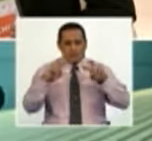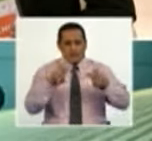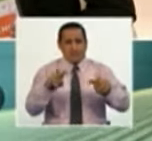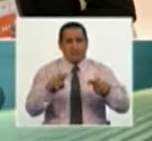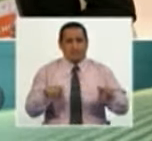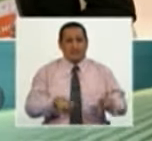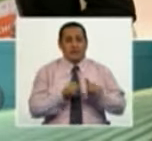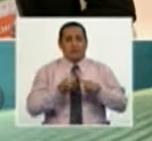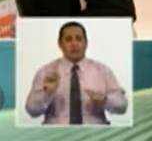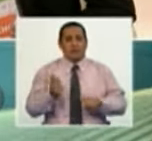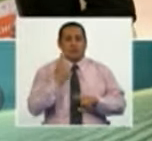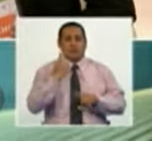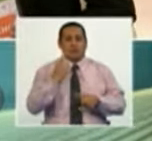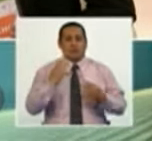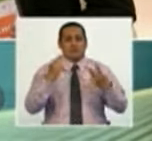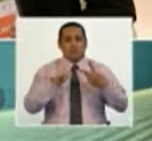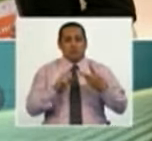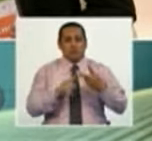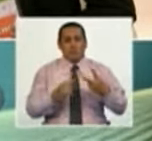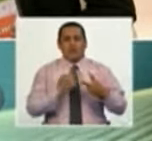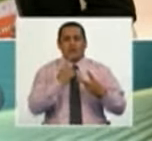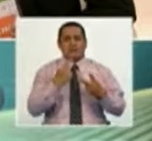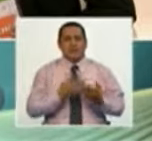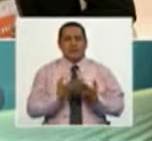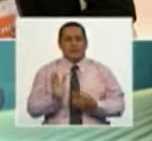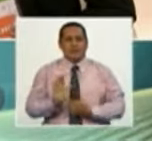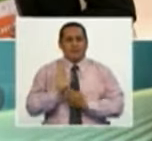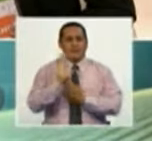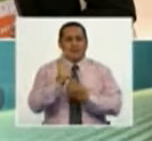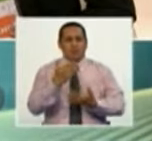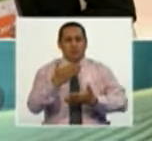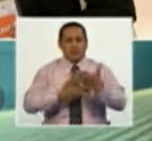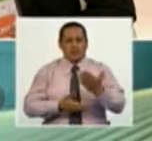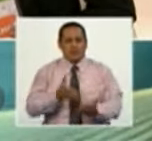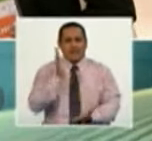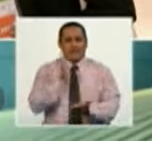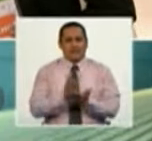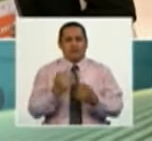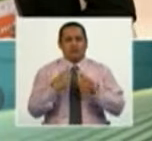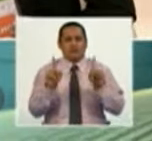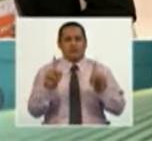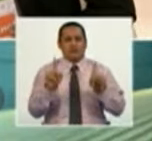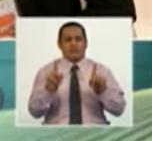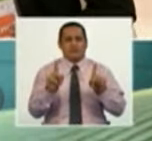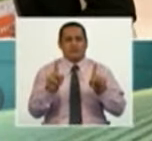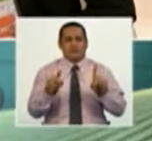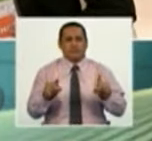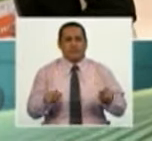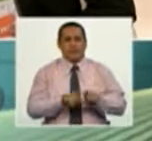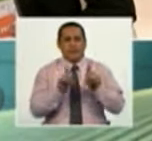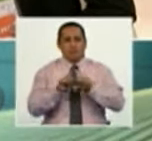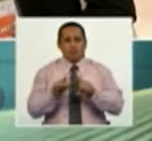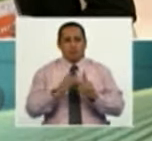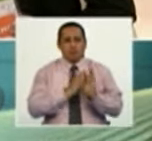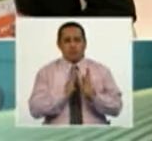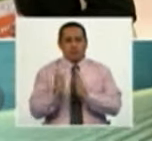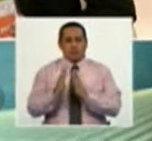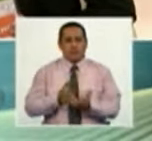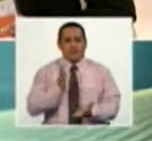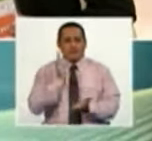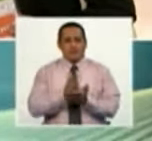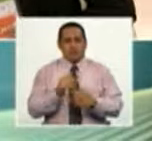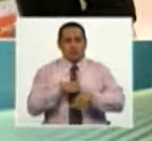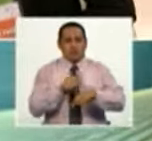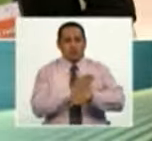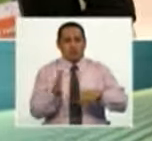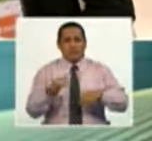investigar, eso es lo primero. Y en segundo lugar, es que a él le aplican un procedimiento disciplinario diferente, en un procedimiento